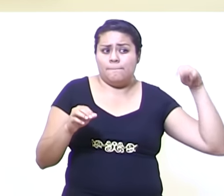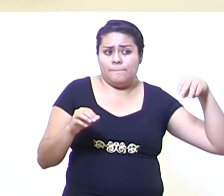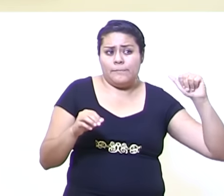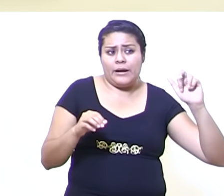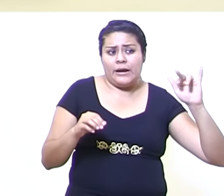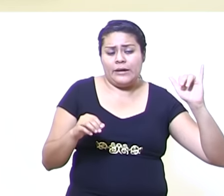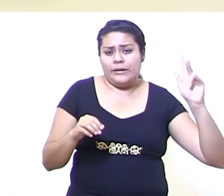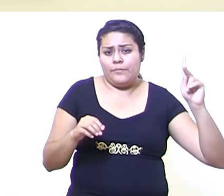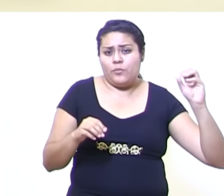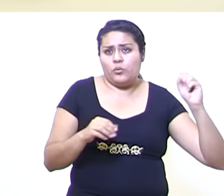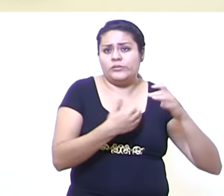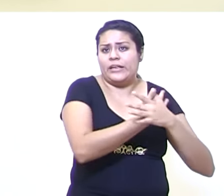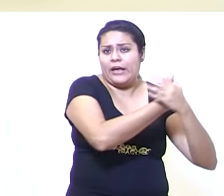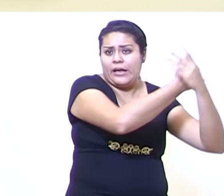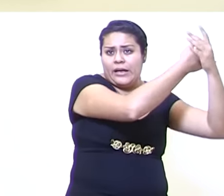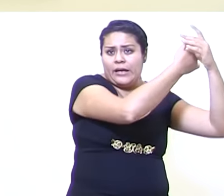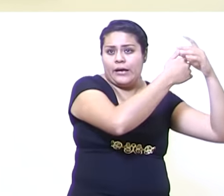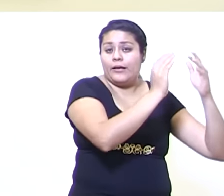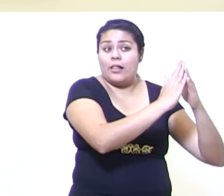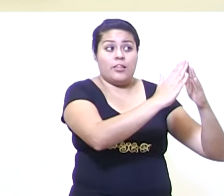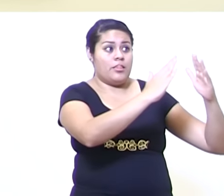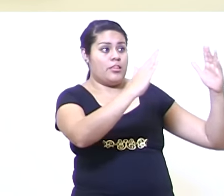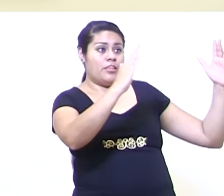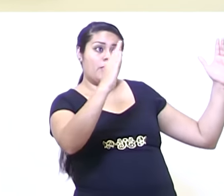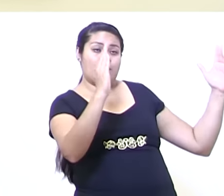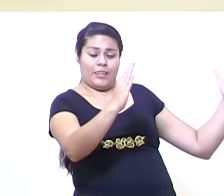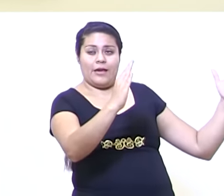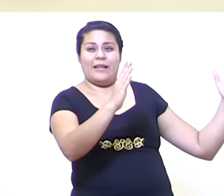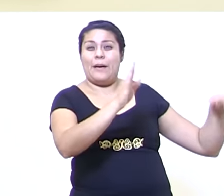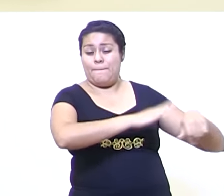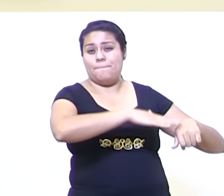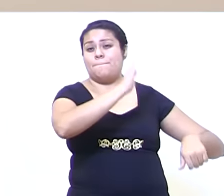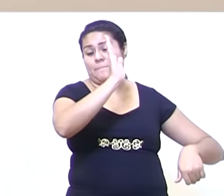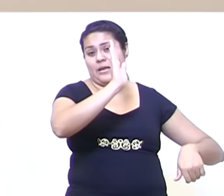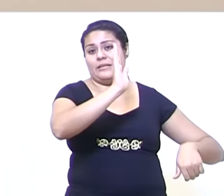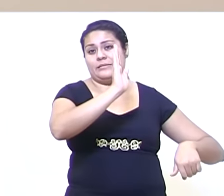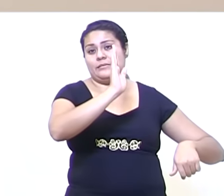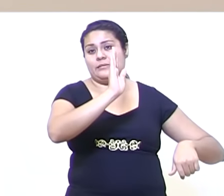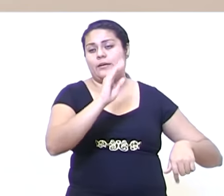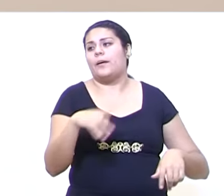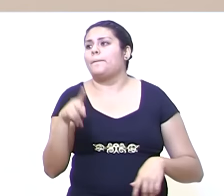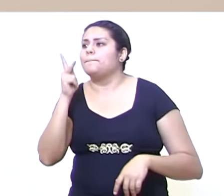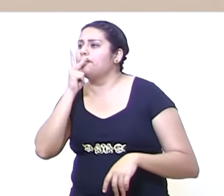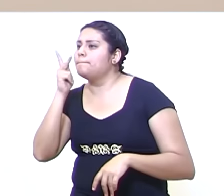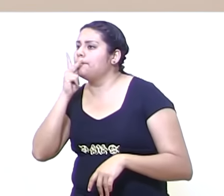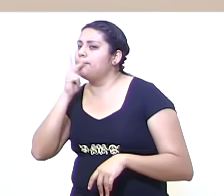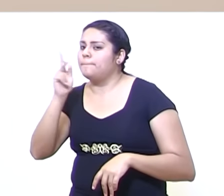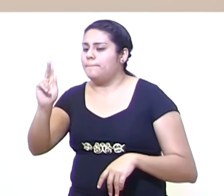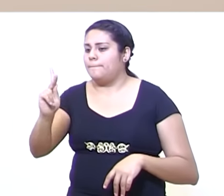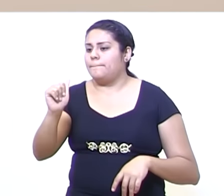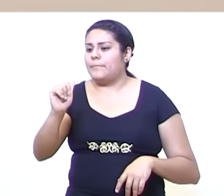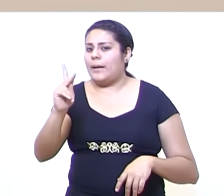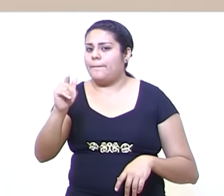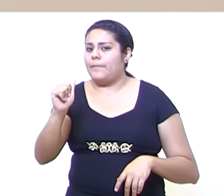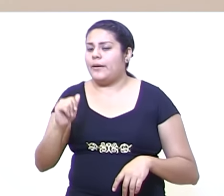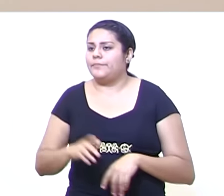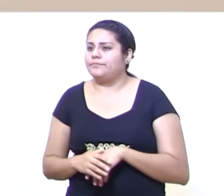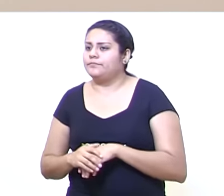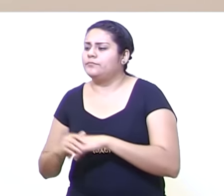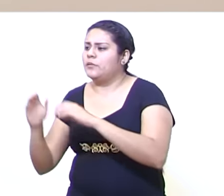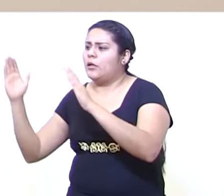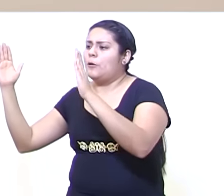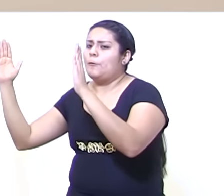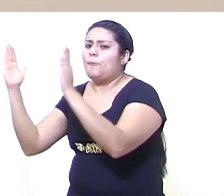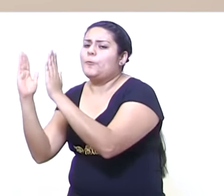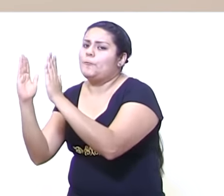más larga, se escucha durante más tiempo y papá se escucha por un tiempo muy